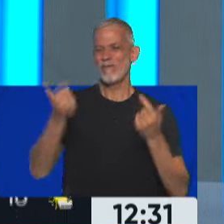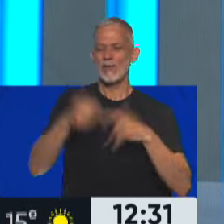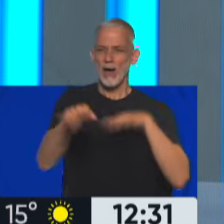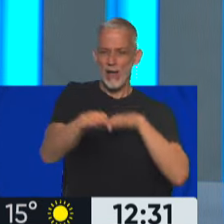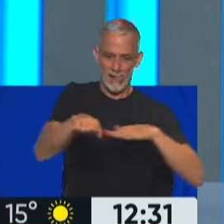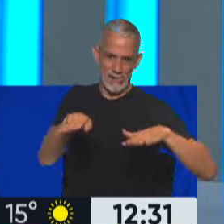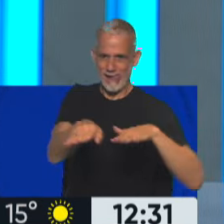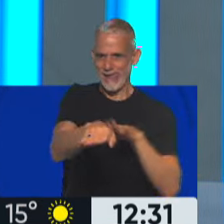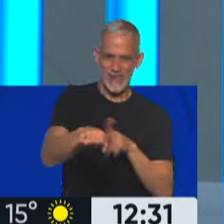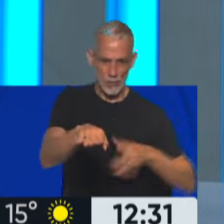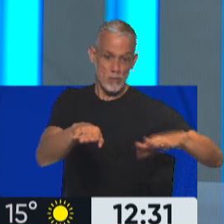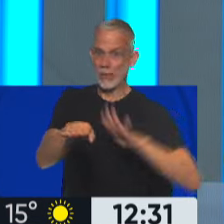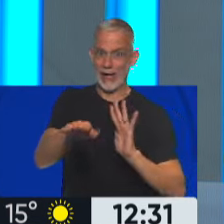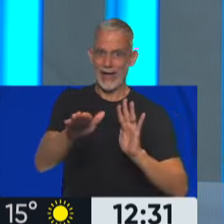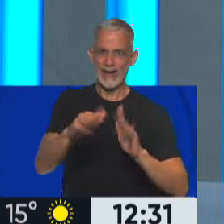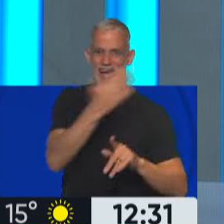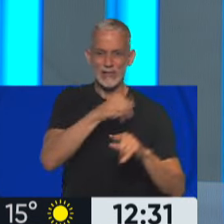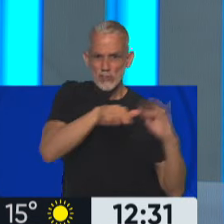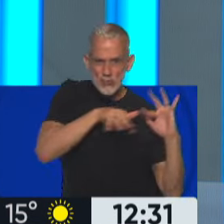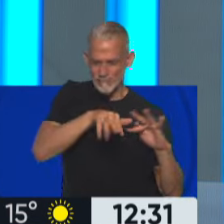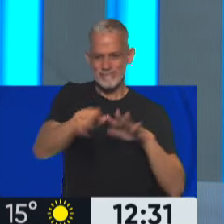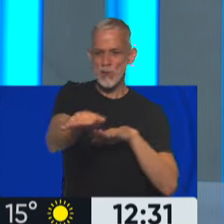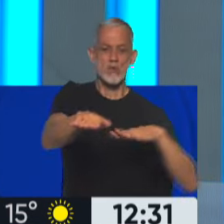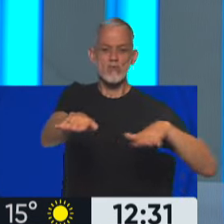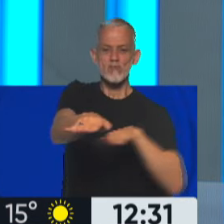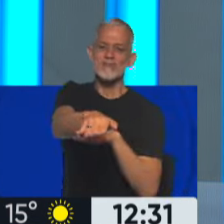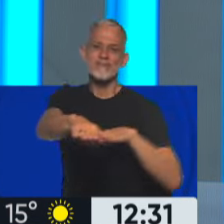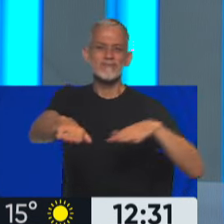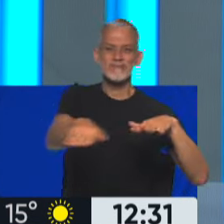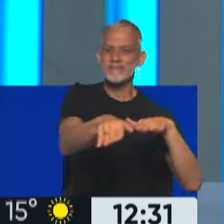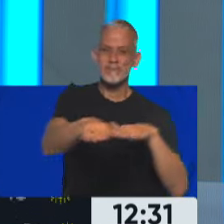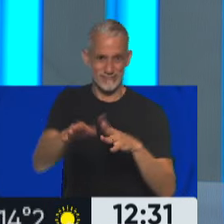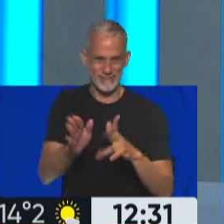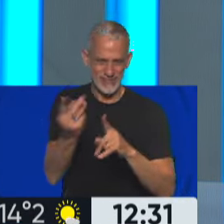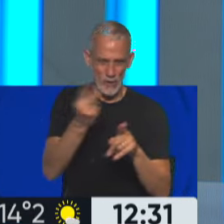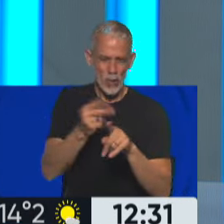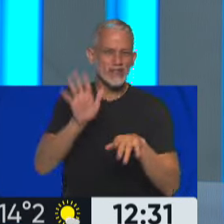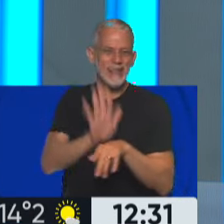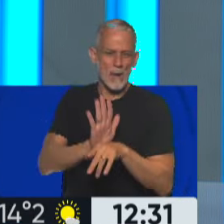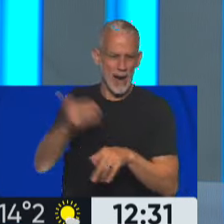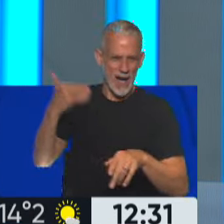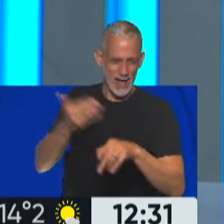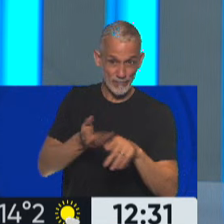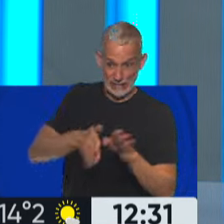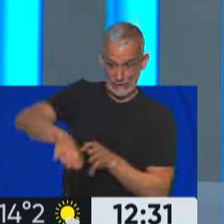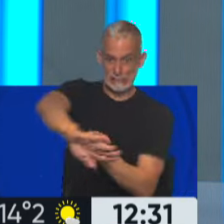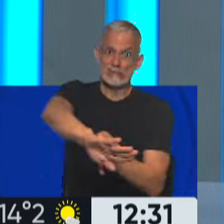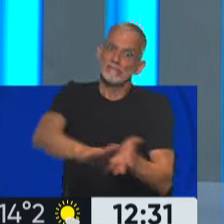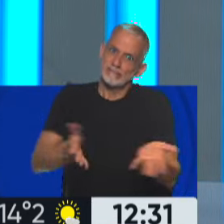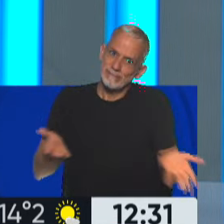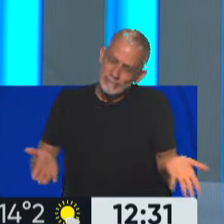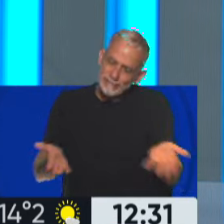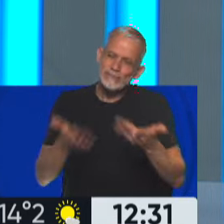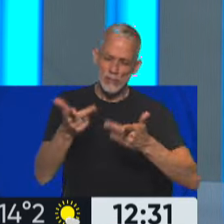dos bloquearon a todos los animales que venían atrás porque era cantado que iba a haber algo en alguna de las curvas y me parece que